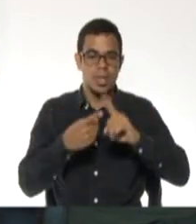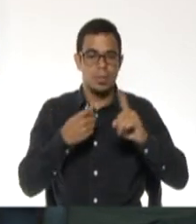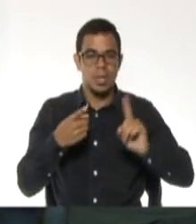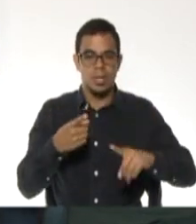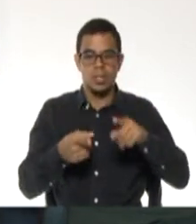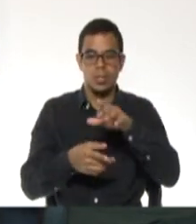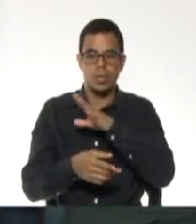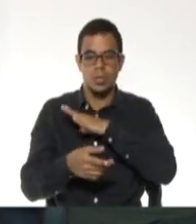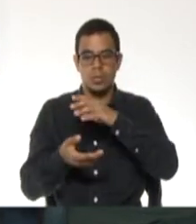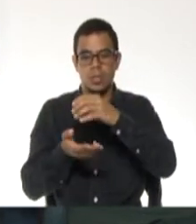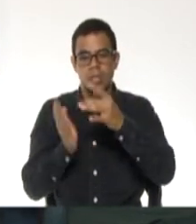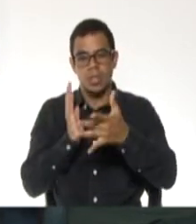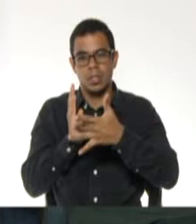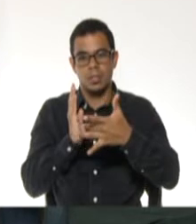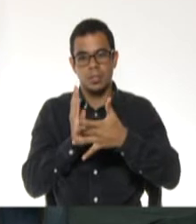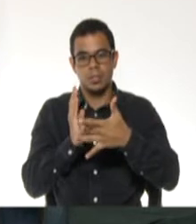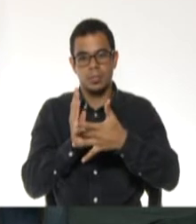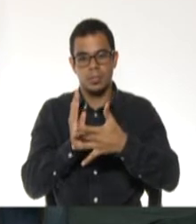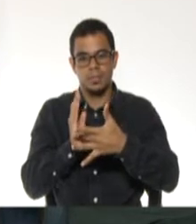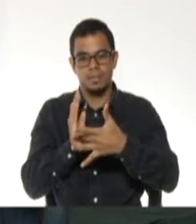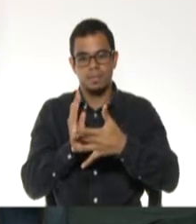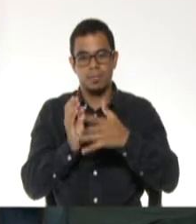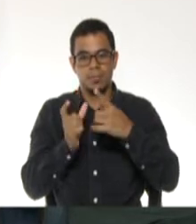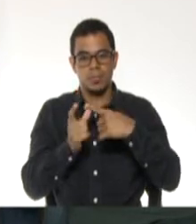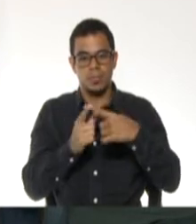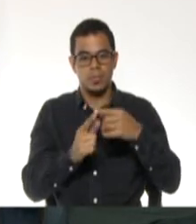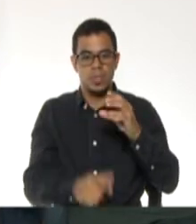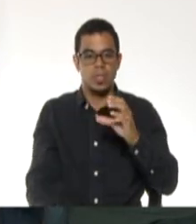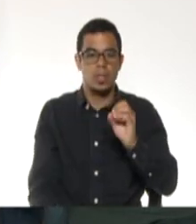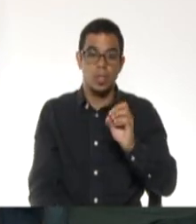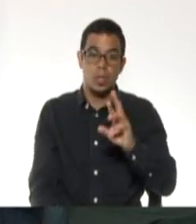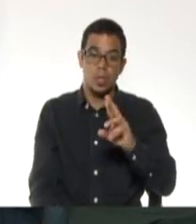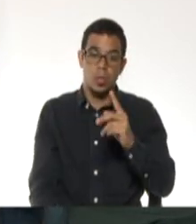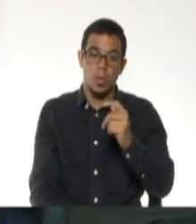fue que definimos cortocircuito?